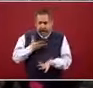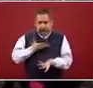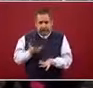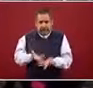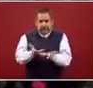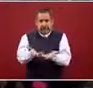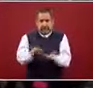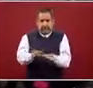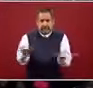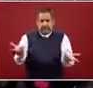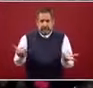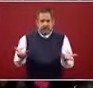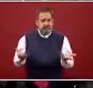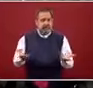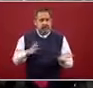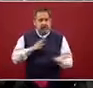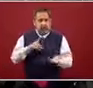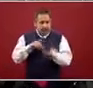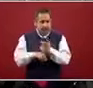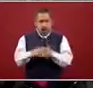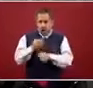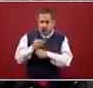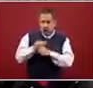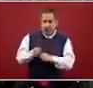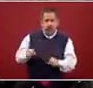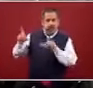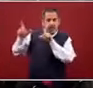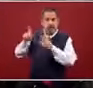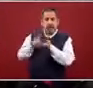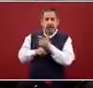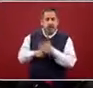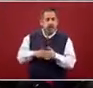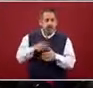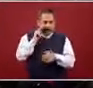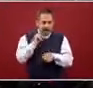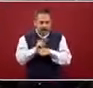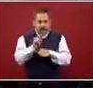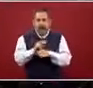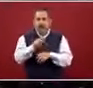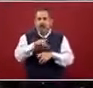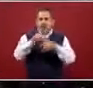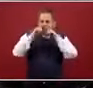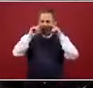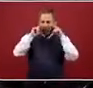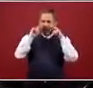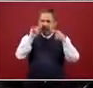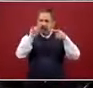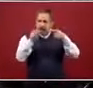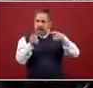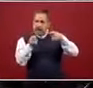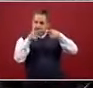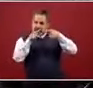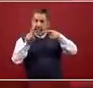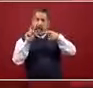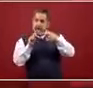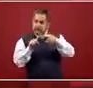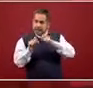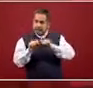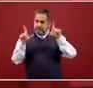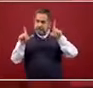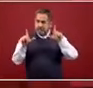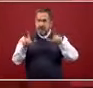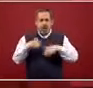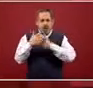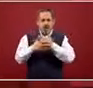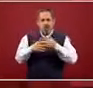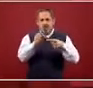sistema. Están ahorita en el componente del sistema de vigilancia de influenza, que es donde nacieron, pero con mucho gusto los